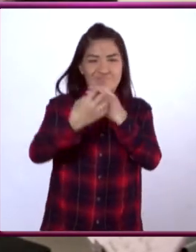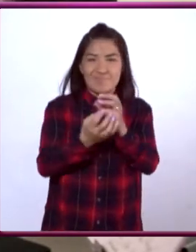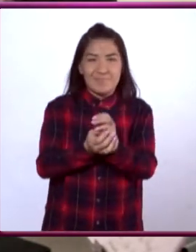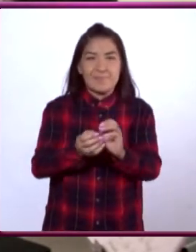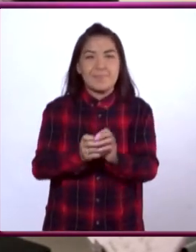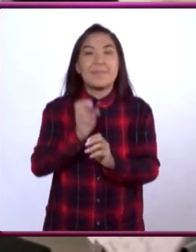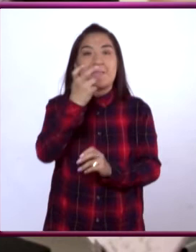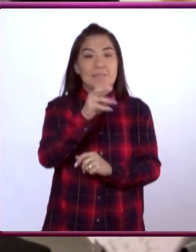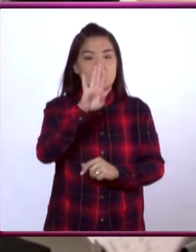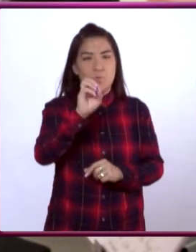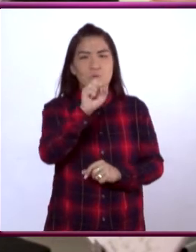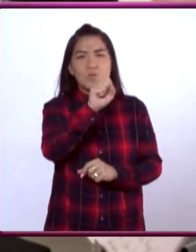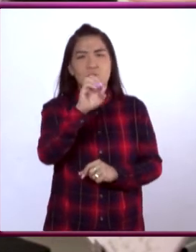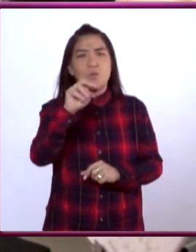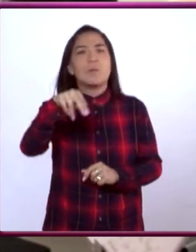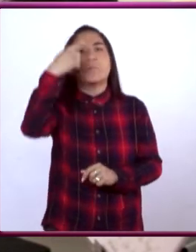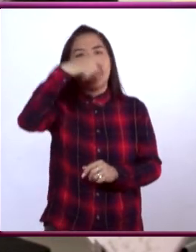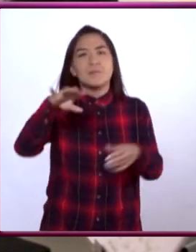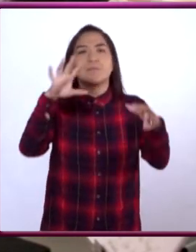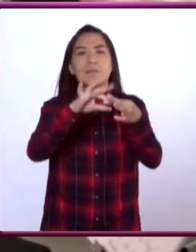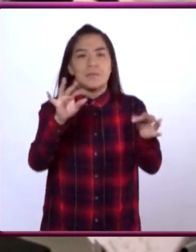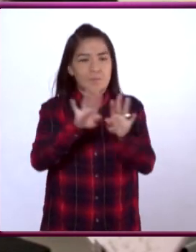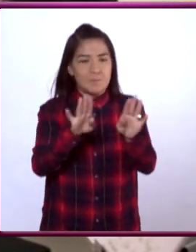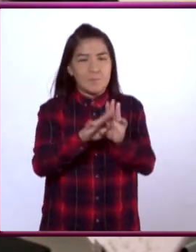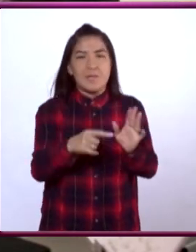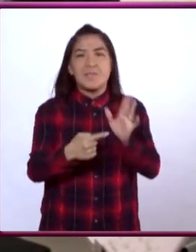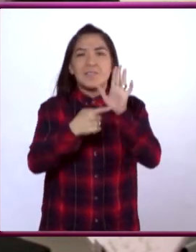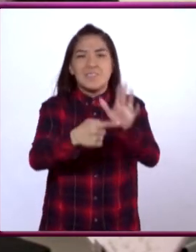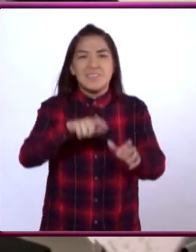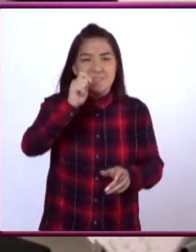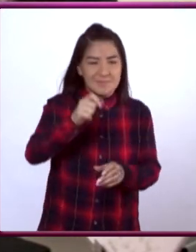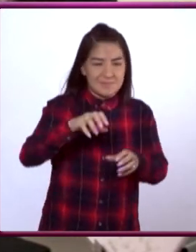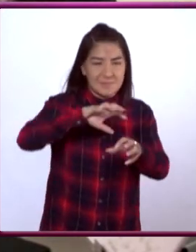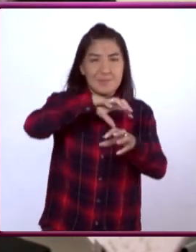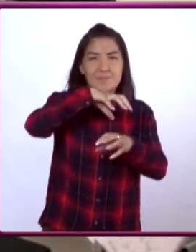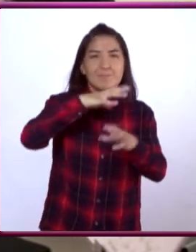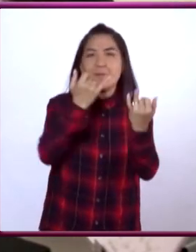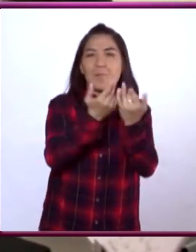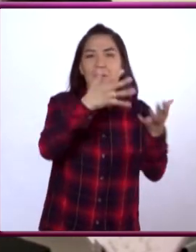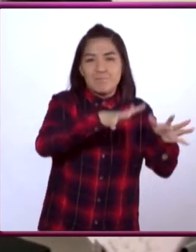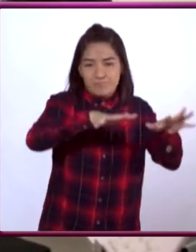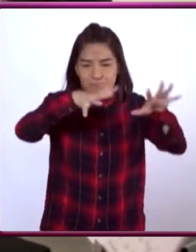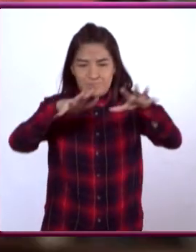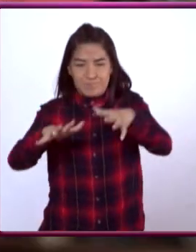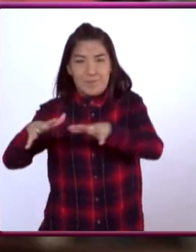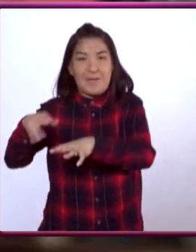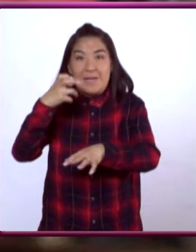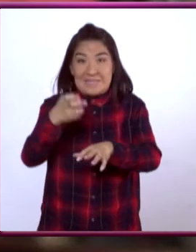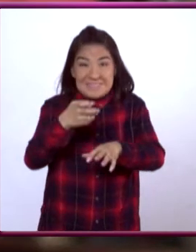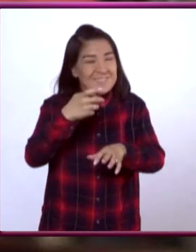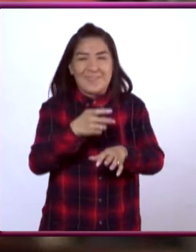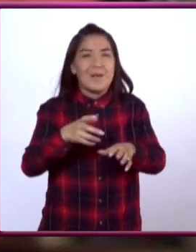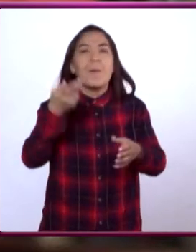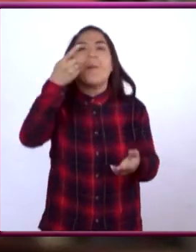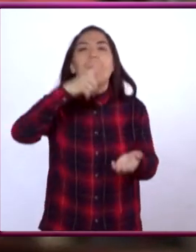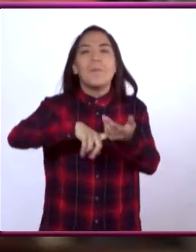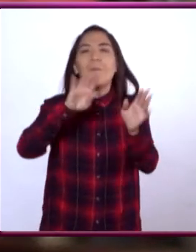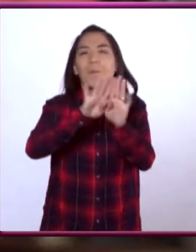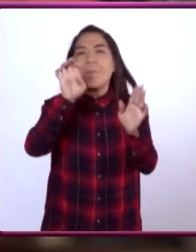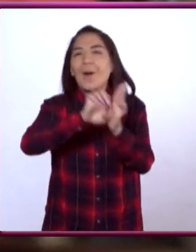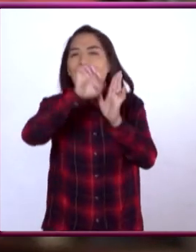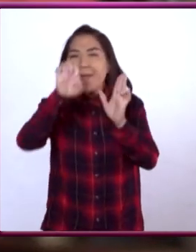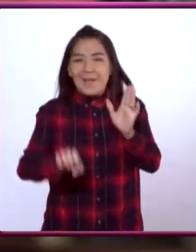tienen masa. El bosón de Higgs en sí es como una manifestación de ese campo. Es como decir la ola en el mar. No es el mar en sí, es